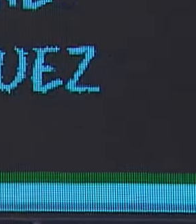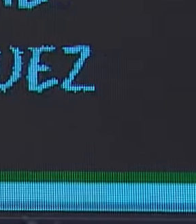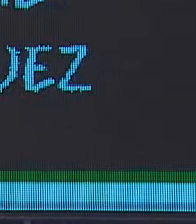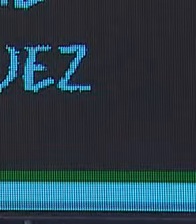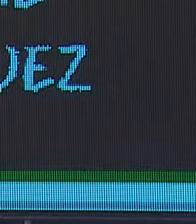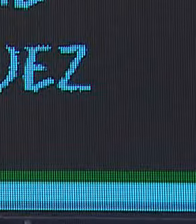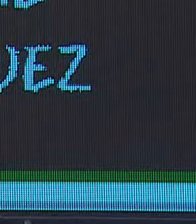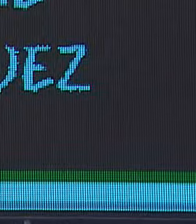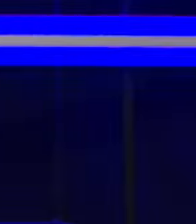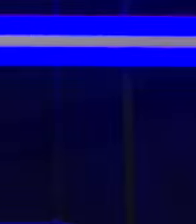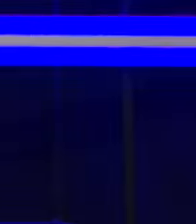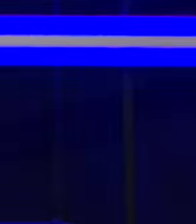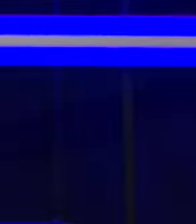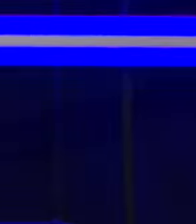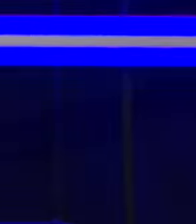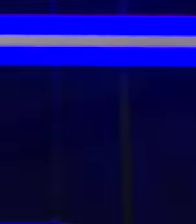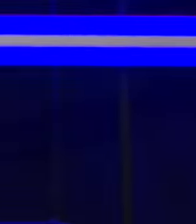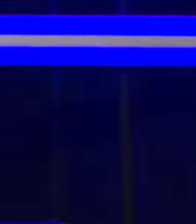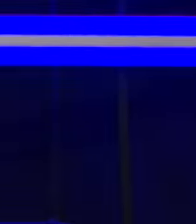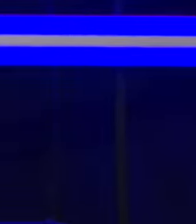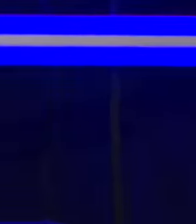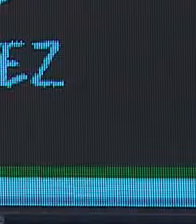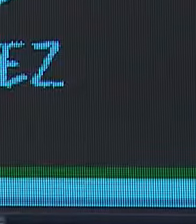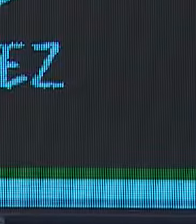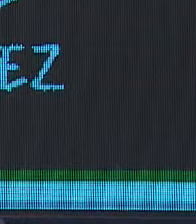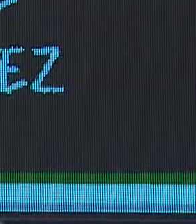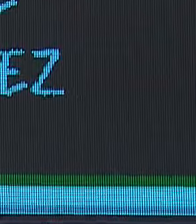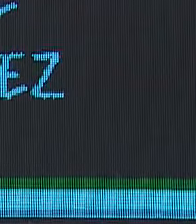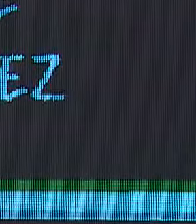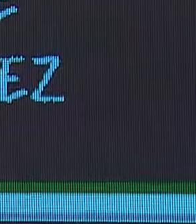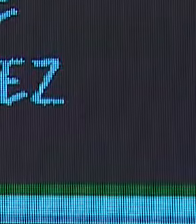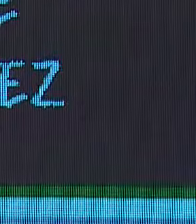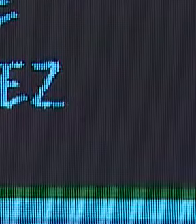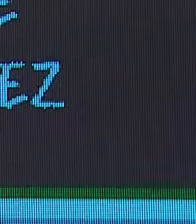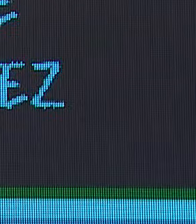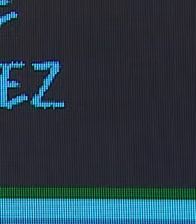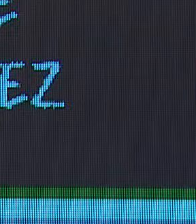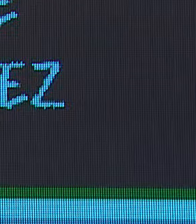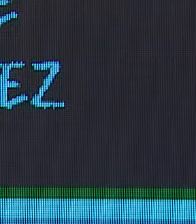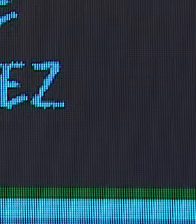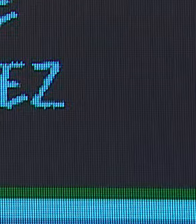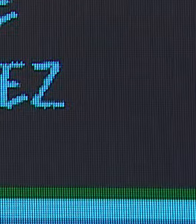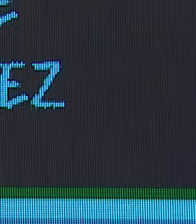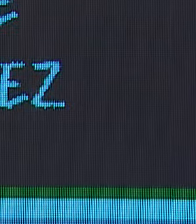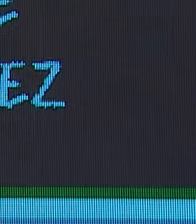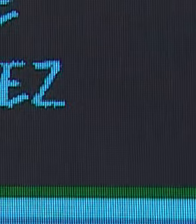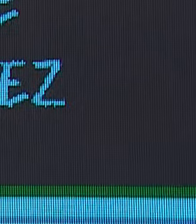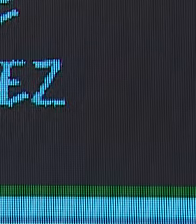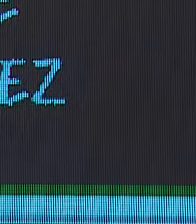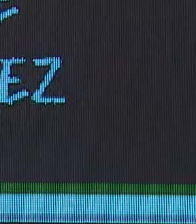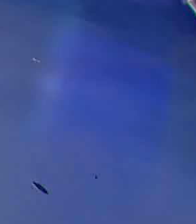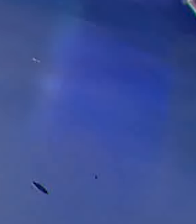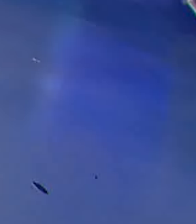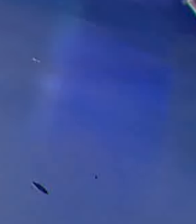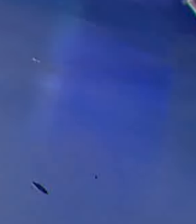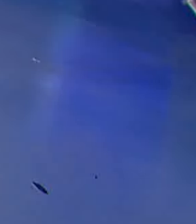dice melón con jamón. ¿Pero melón con jamón? ¿Cómo es esto? Pero bueno, para, se vieron que existen un montón de esos gustos. Sí. Yerba mate, dicen acá.